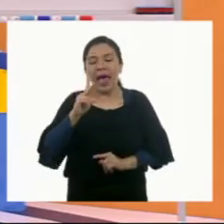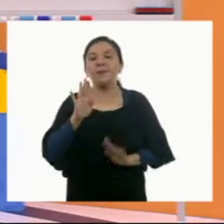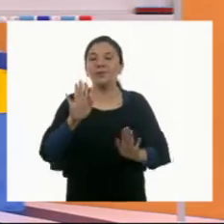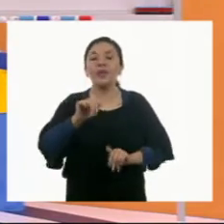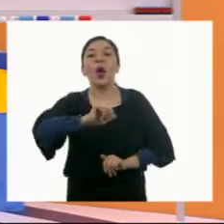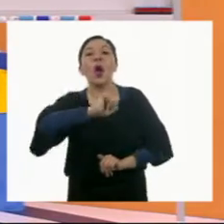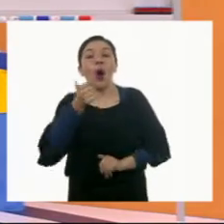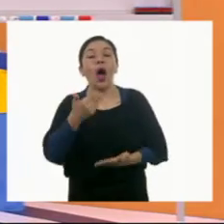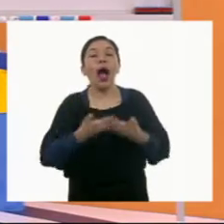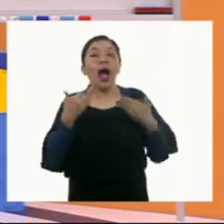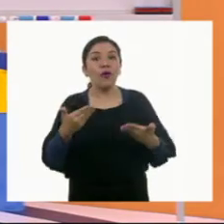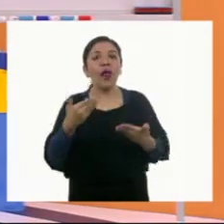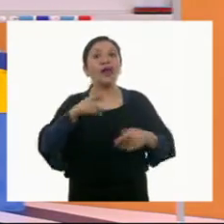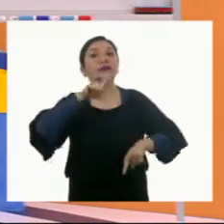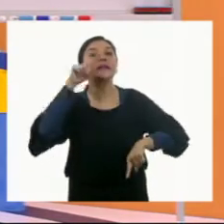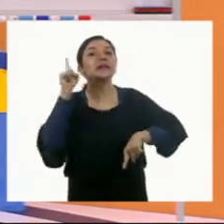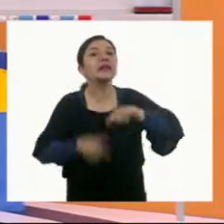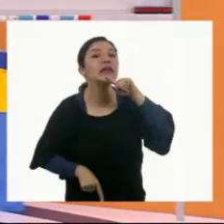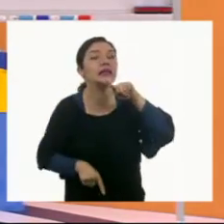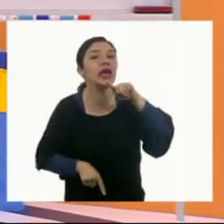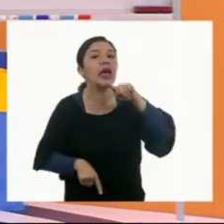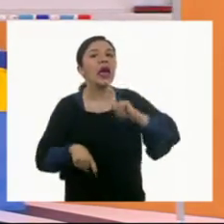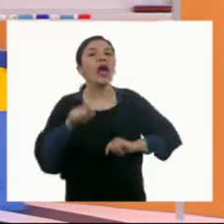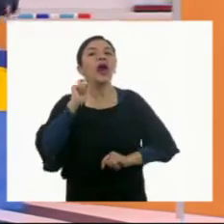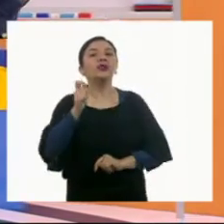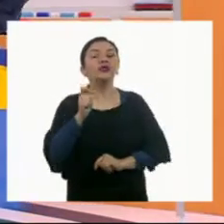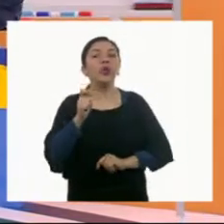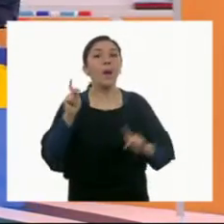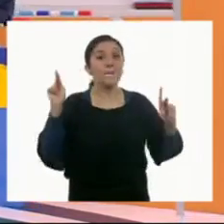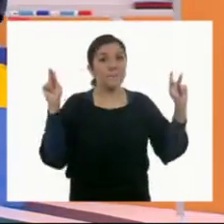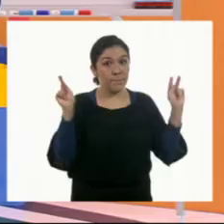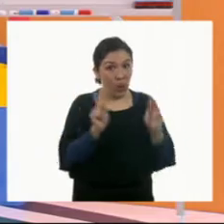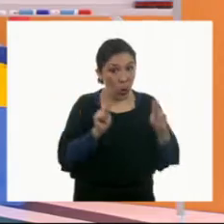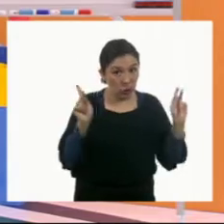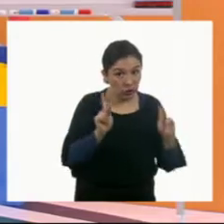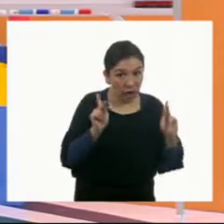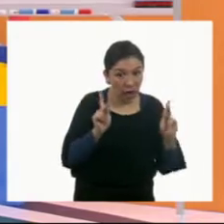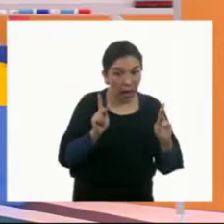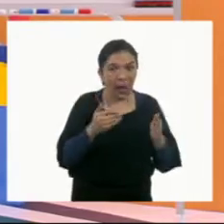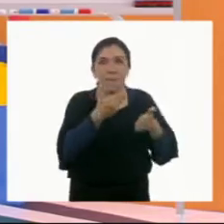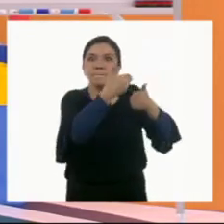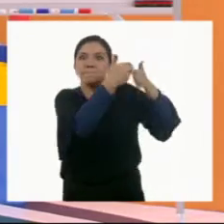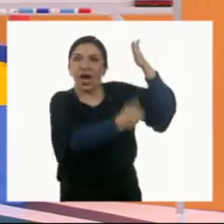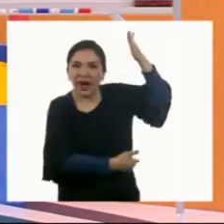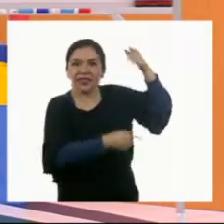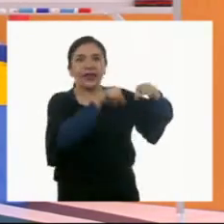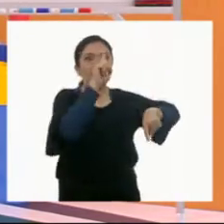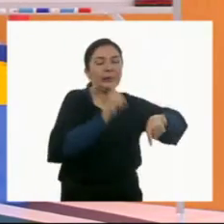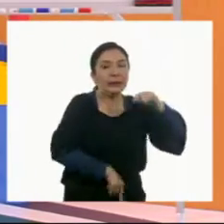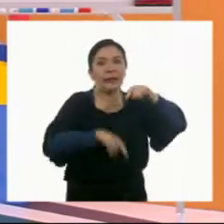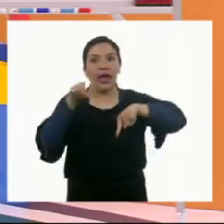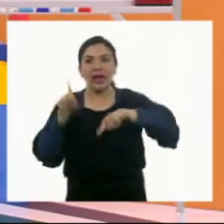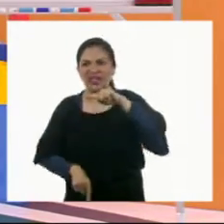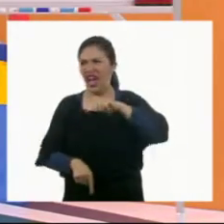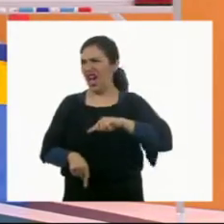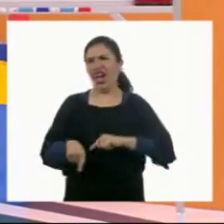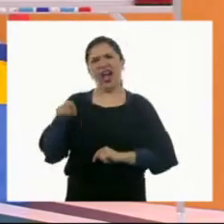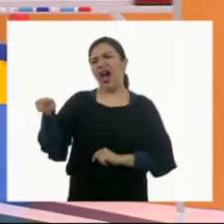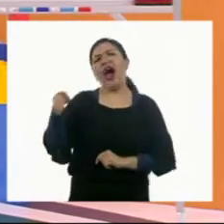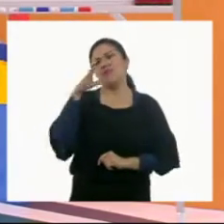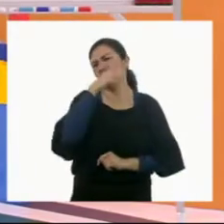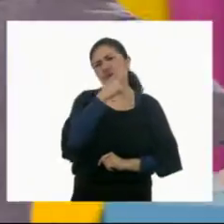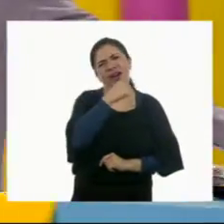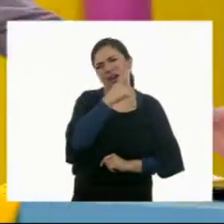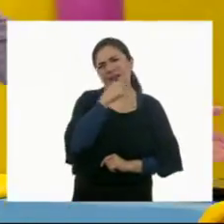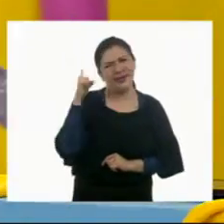tal que ahora le quitáramos mosca y pared? No, eso no se puede cantar.